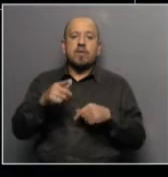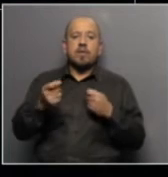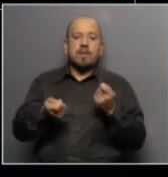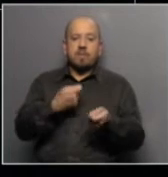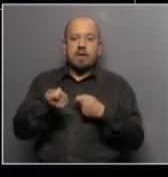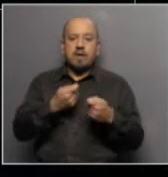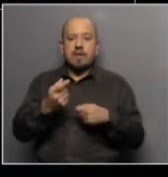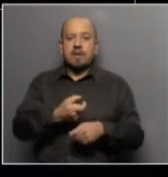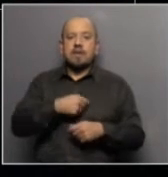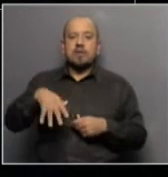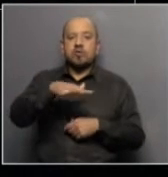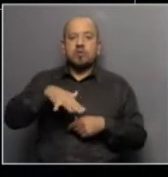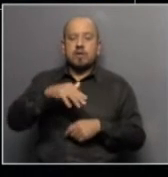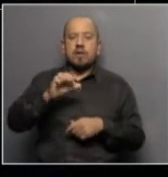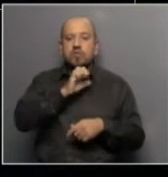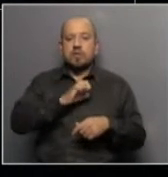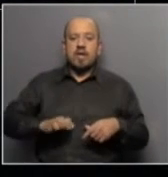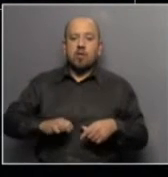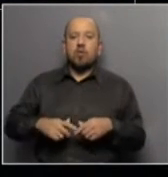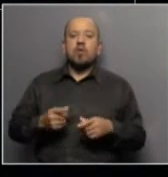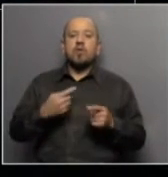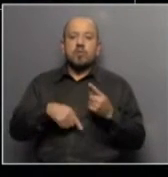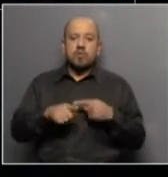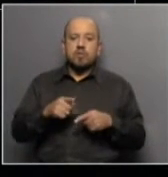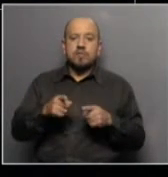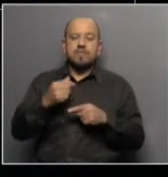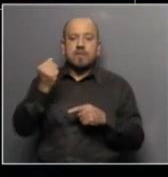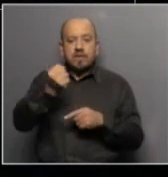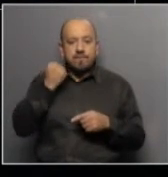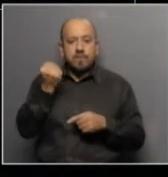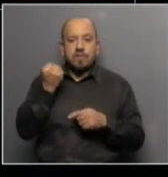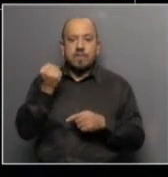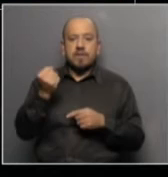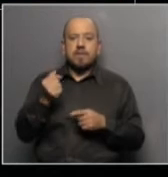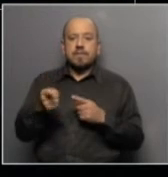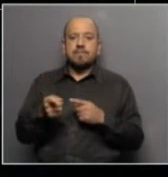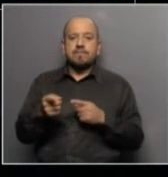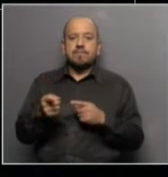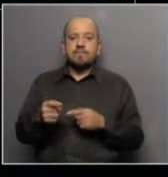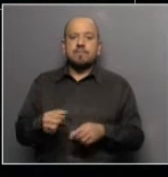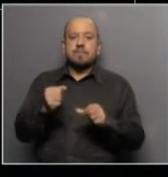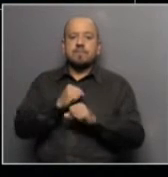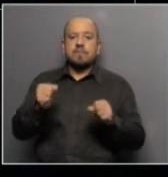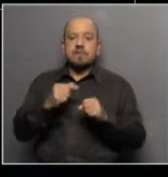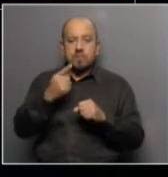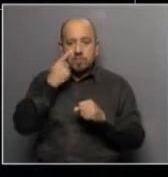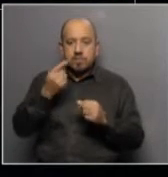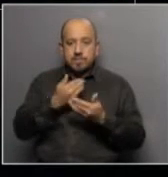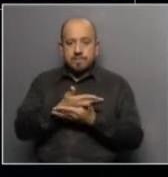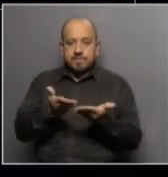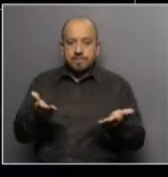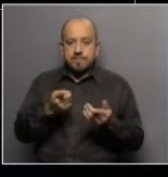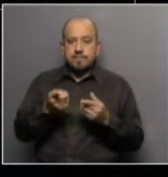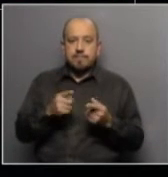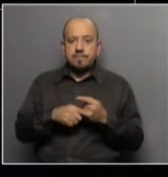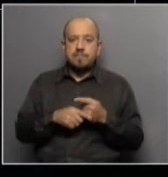mercado, la sociedad y los estados. Y por lo tanto, es fundamental, evidentemente, poder visibilizar ese punto.